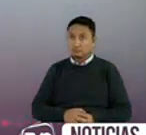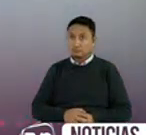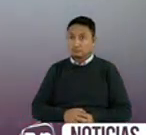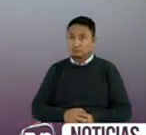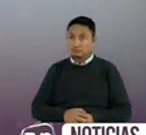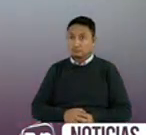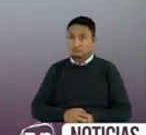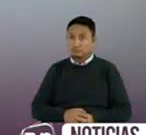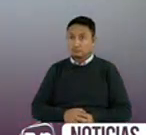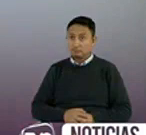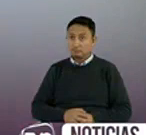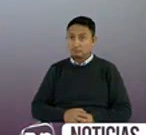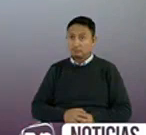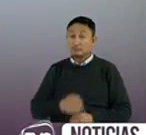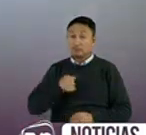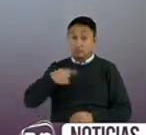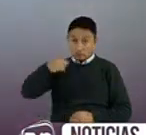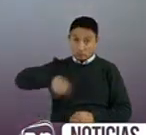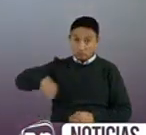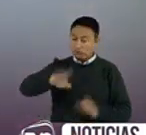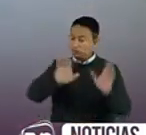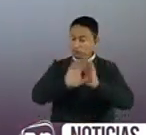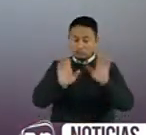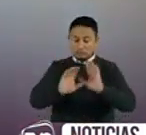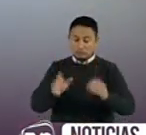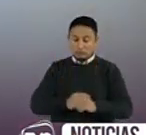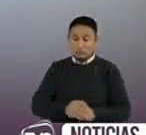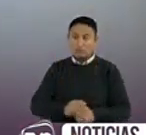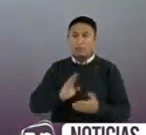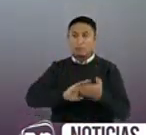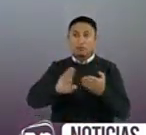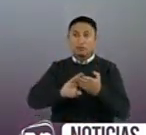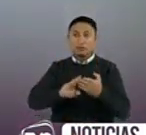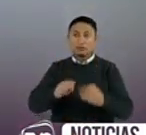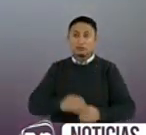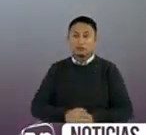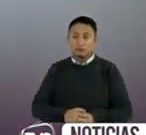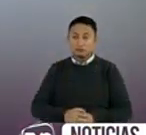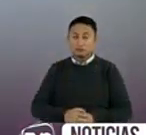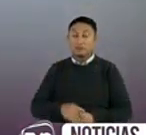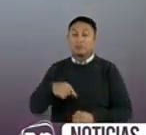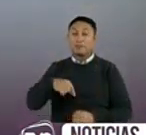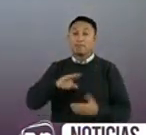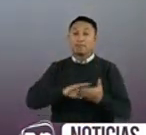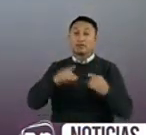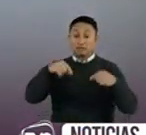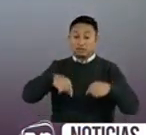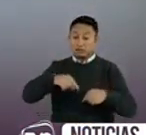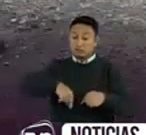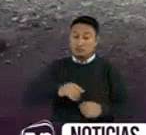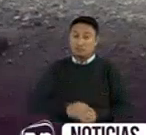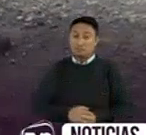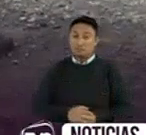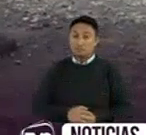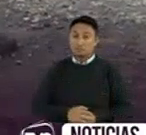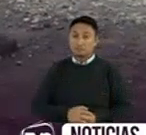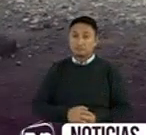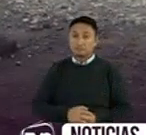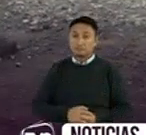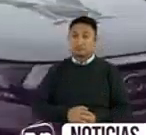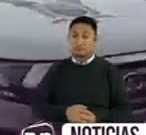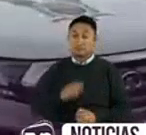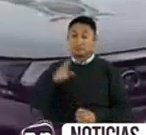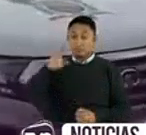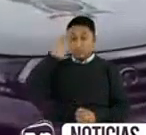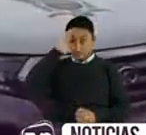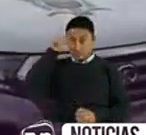los prometo que no vuelvo, pa. Nada. Yo no suelto nada más igual. Aquí no se viene. Sí, amigos, acá no se viene. Discúlpeme. La policía retuvo a